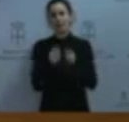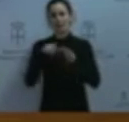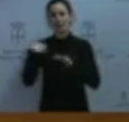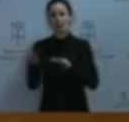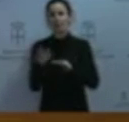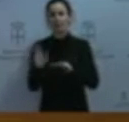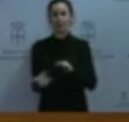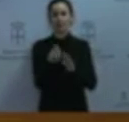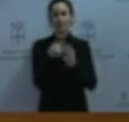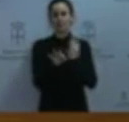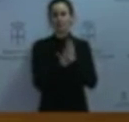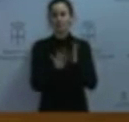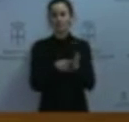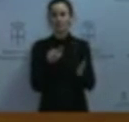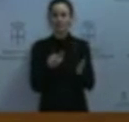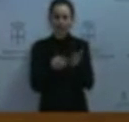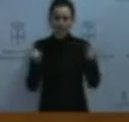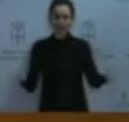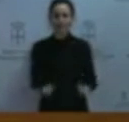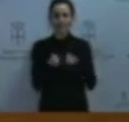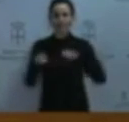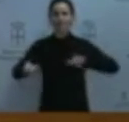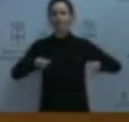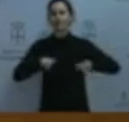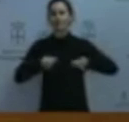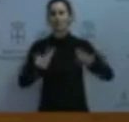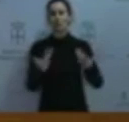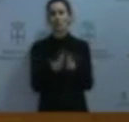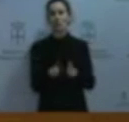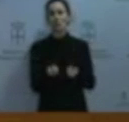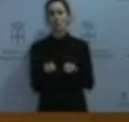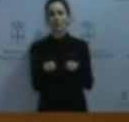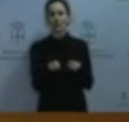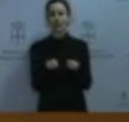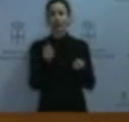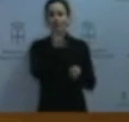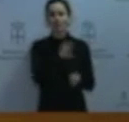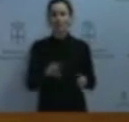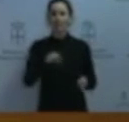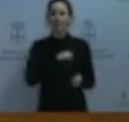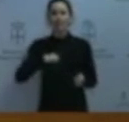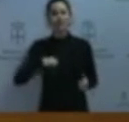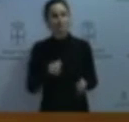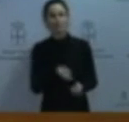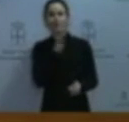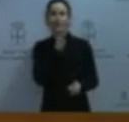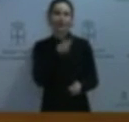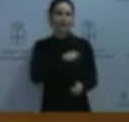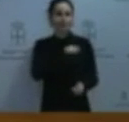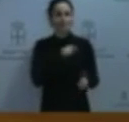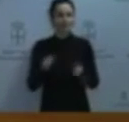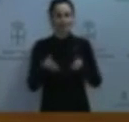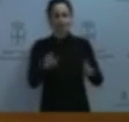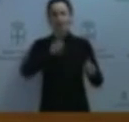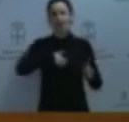segundo punto, un plan de promoción y comercialización en coordinación con las comunidades autónomas de la España Verde, del Camino de Santiago, a través